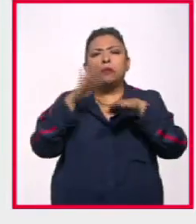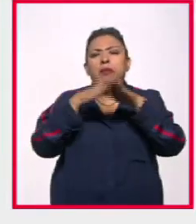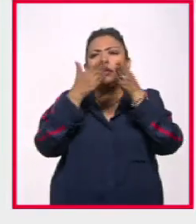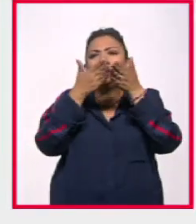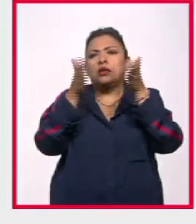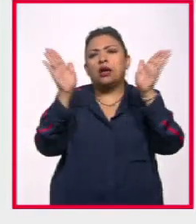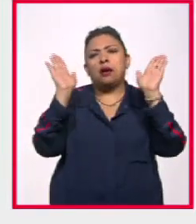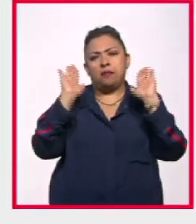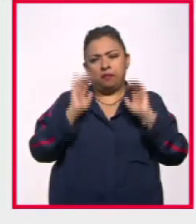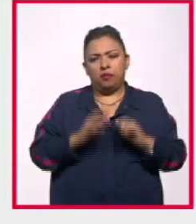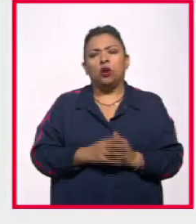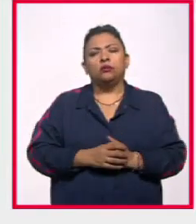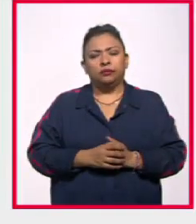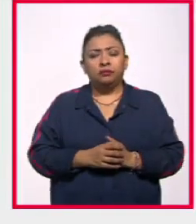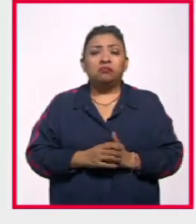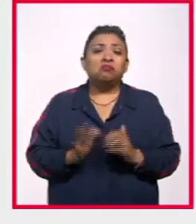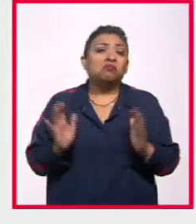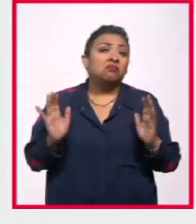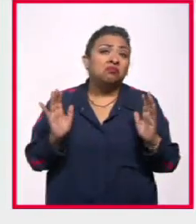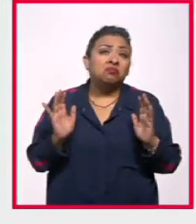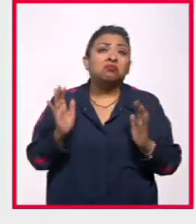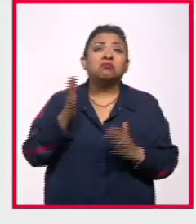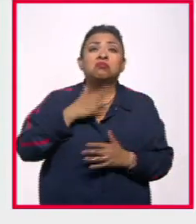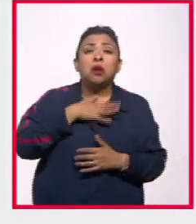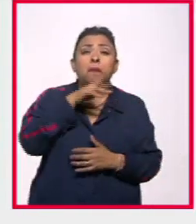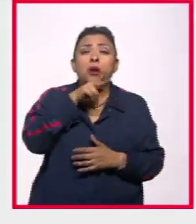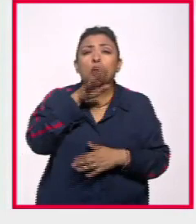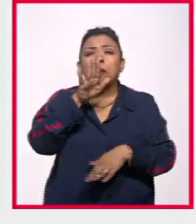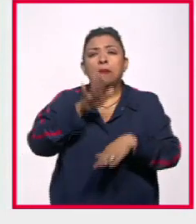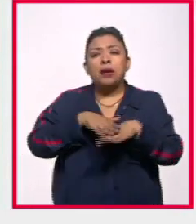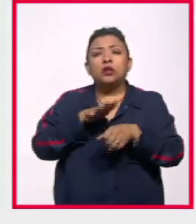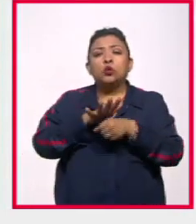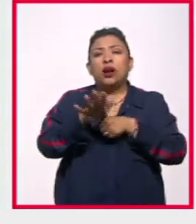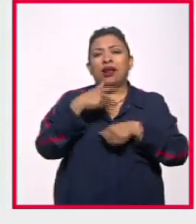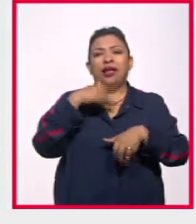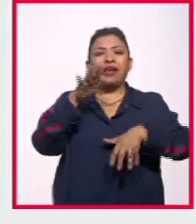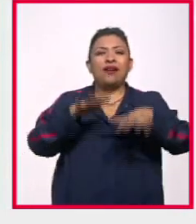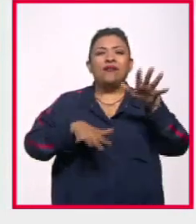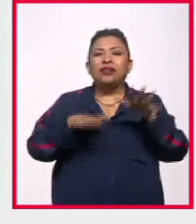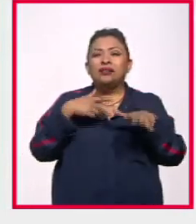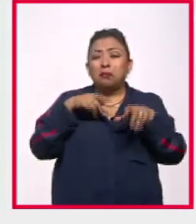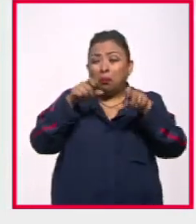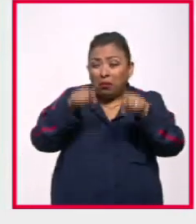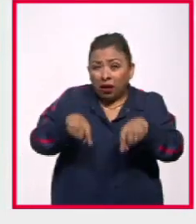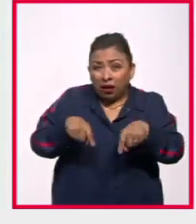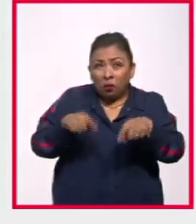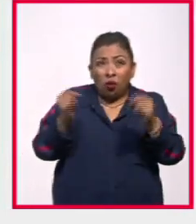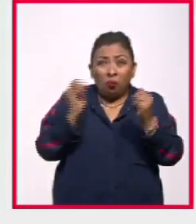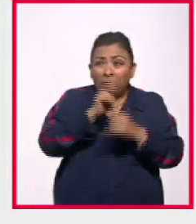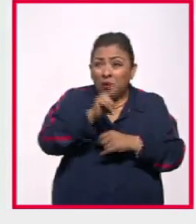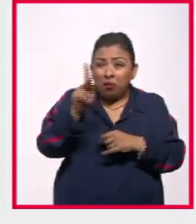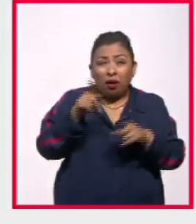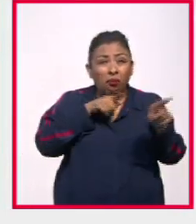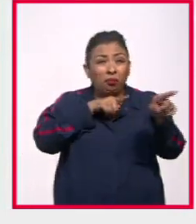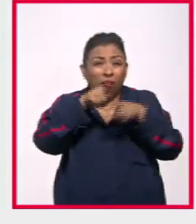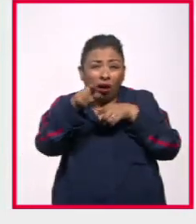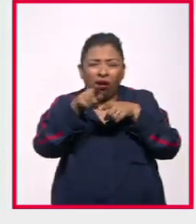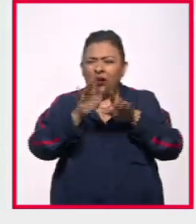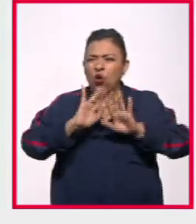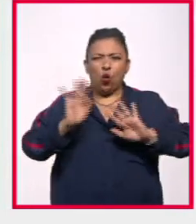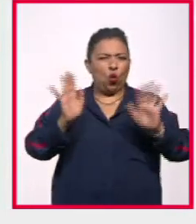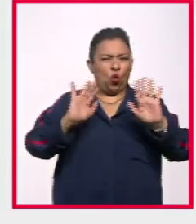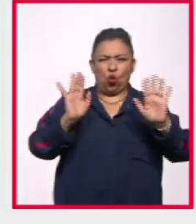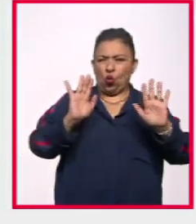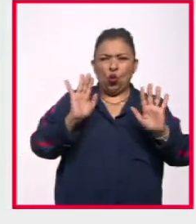para resolverlo, o al menos nos preocupa más a veces no caer en eso, en la burla, en el choteo,